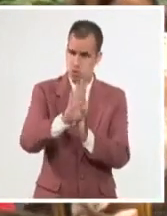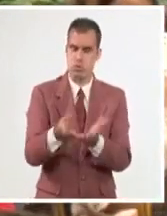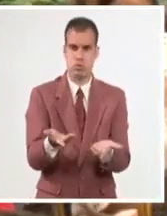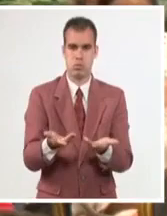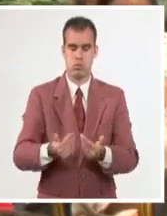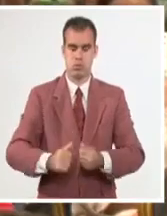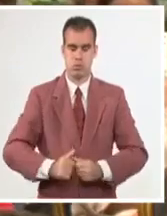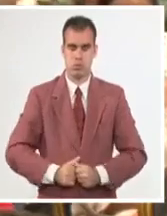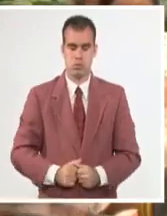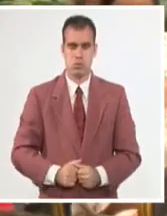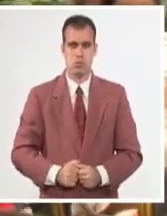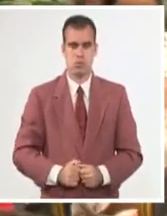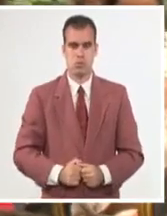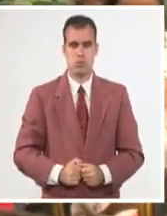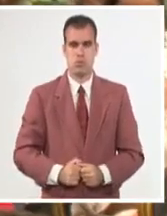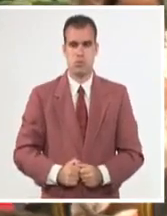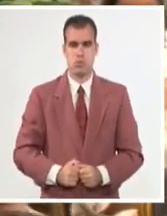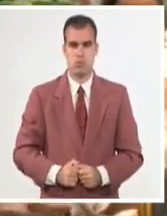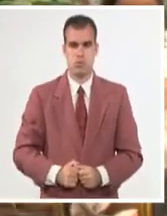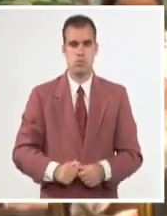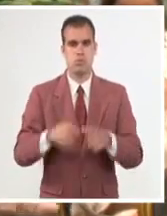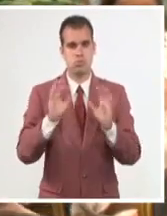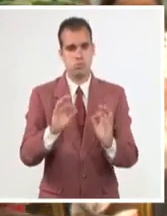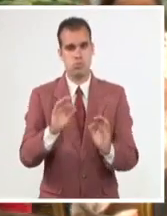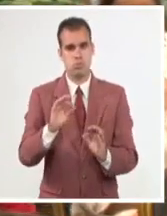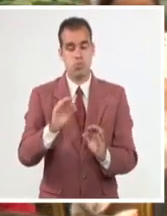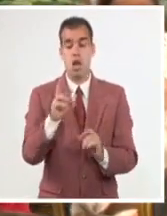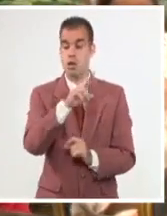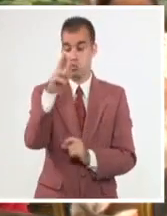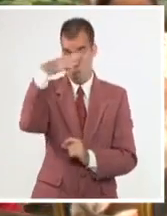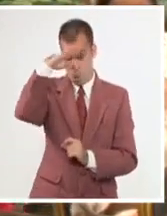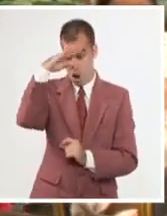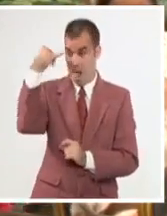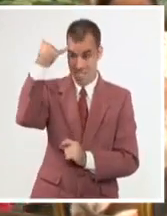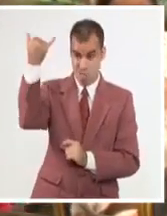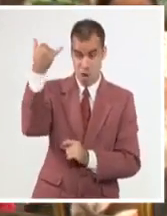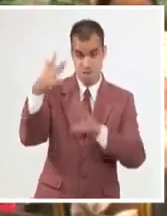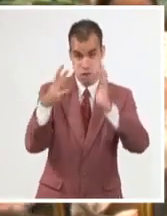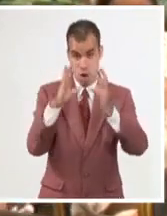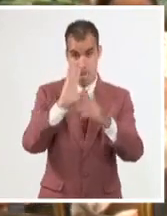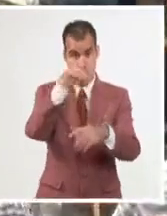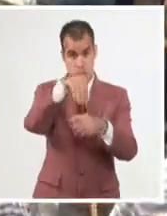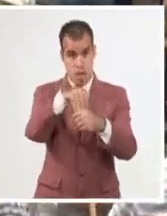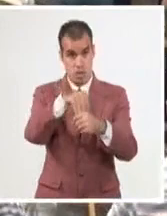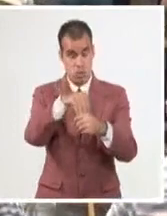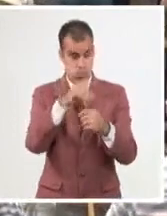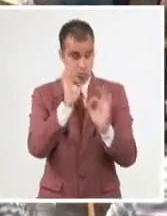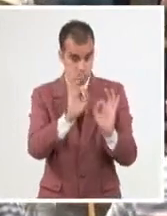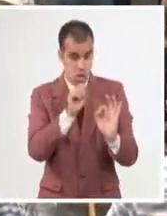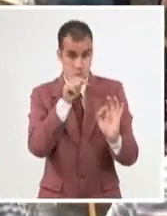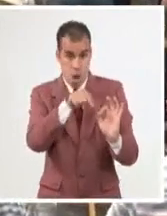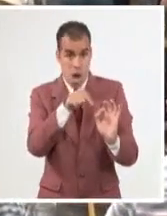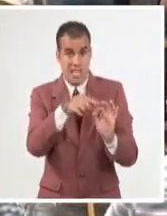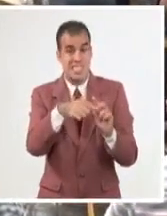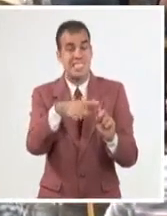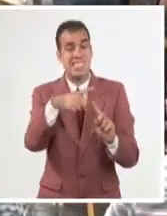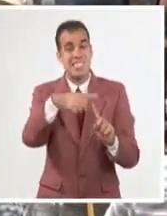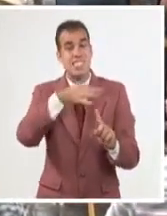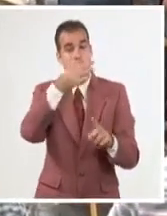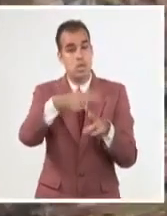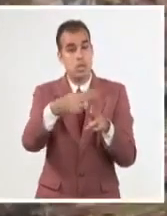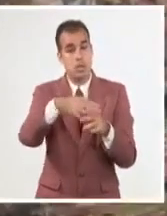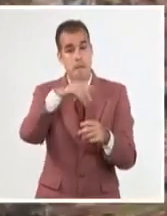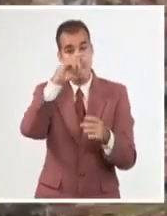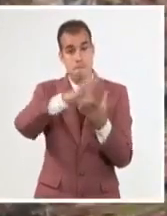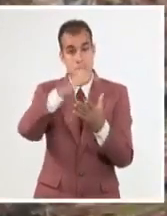además, en nuestra ideología, en la ideología de la Revolución Cubana, el marxismo ocupa un lugar esencial junto con las tradiciones de